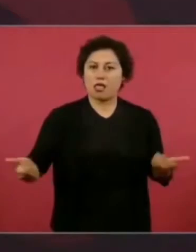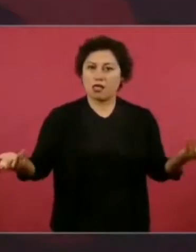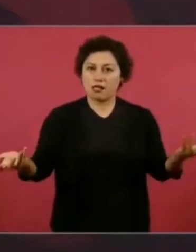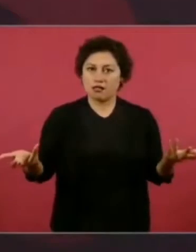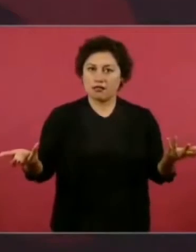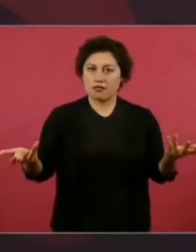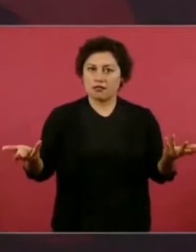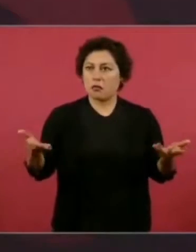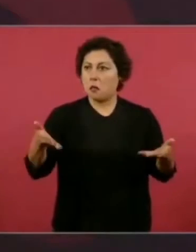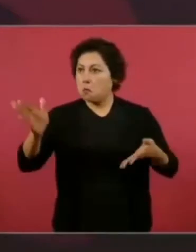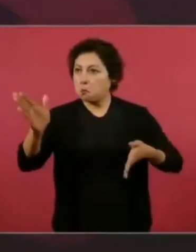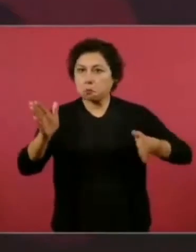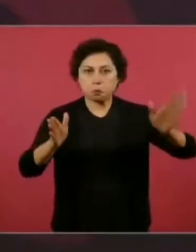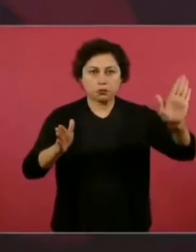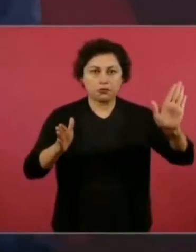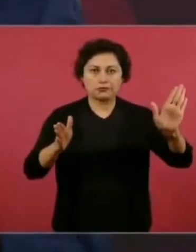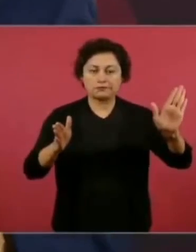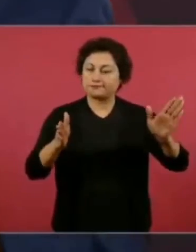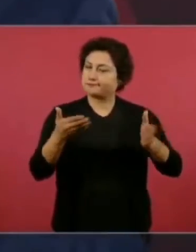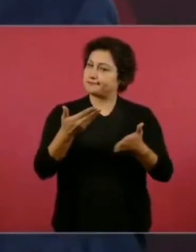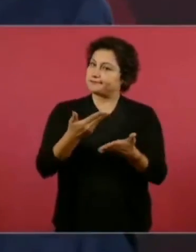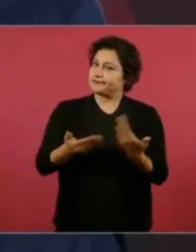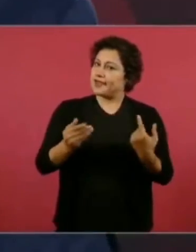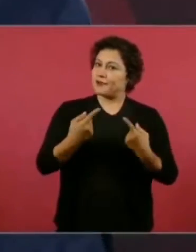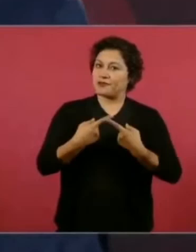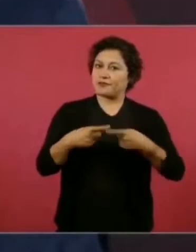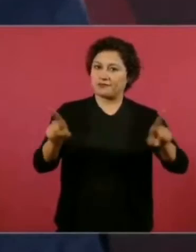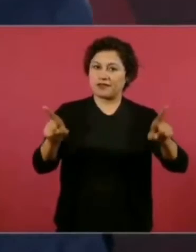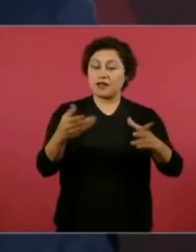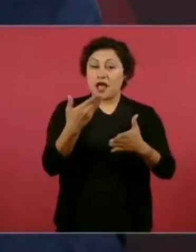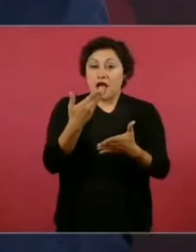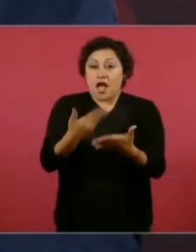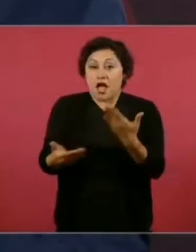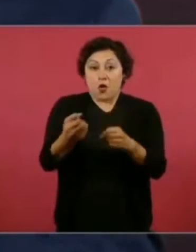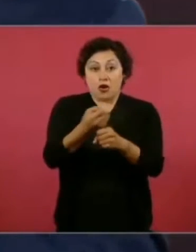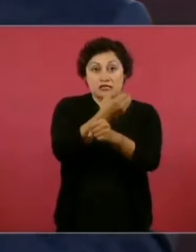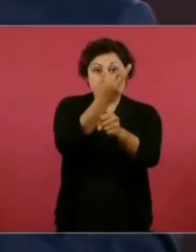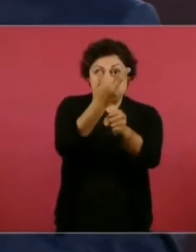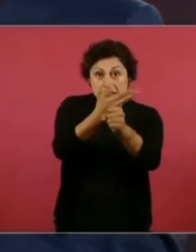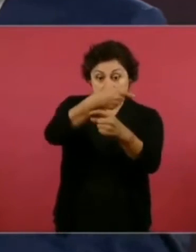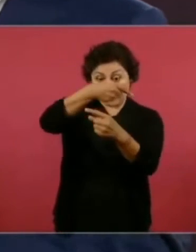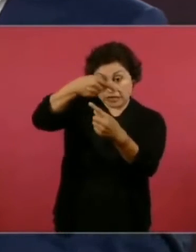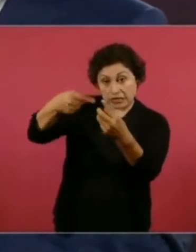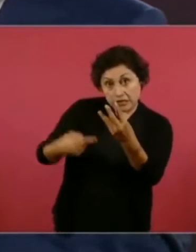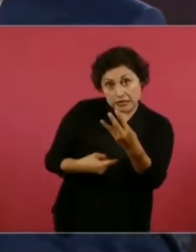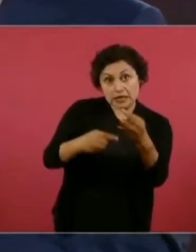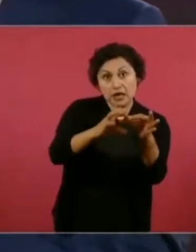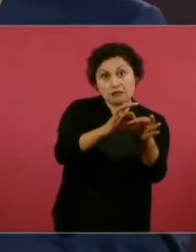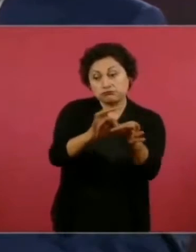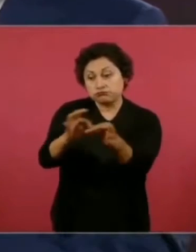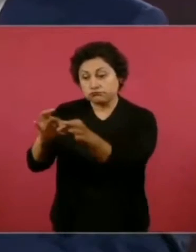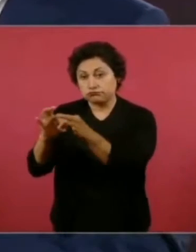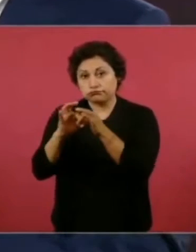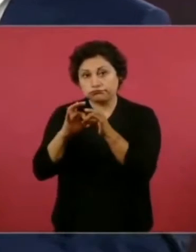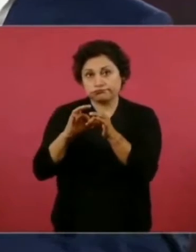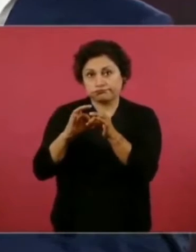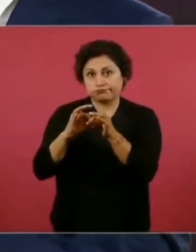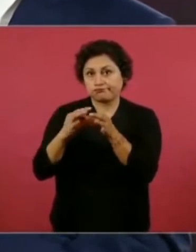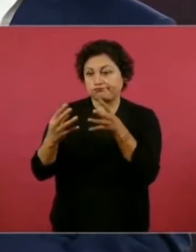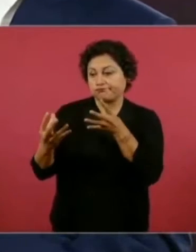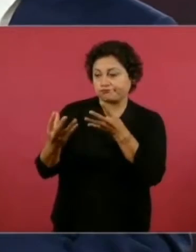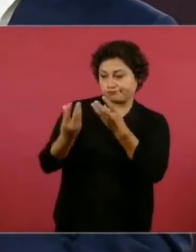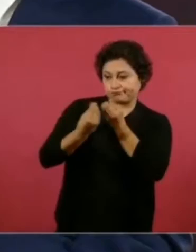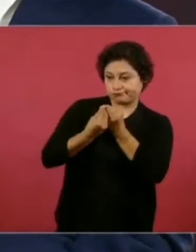ahora estamos unidos y eso es muy importante, el